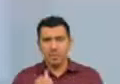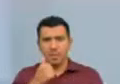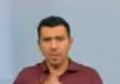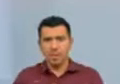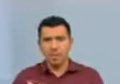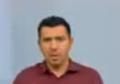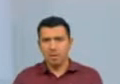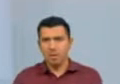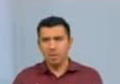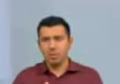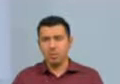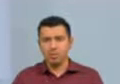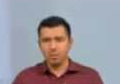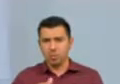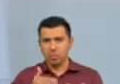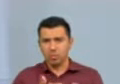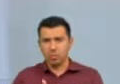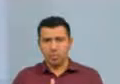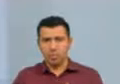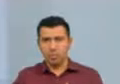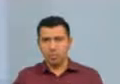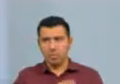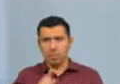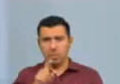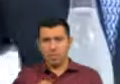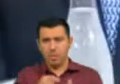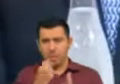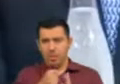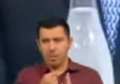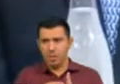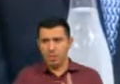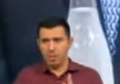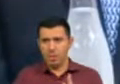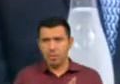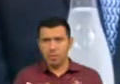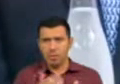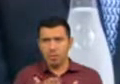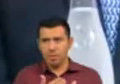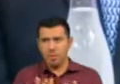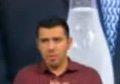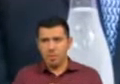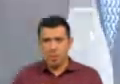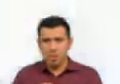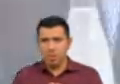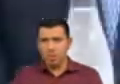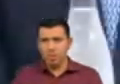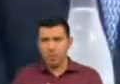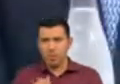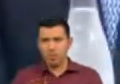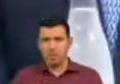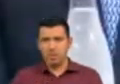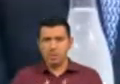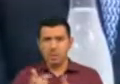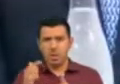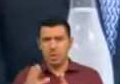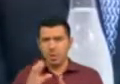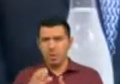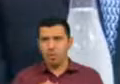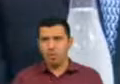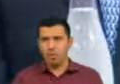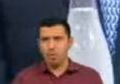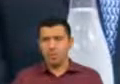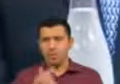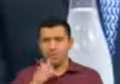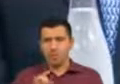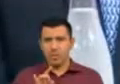los docentes quienes autónomamente tienen que revisar los manuales de convivencia en el país la discriminación